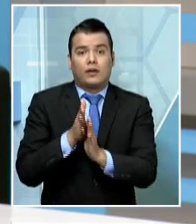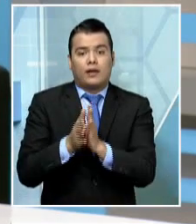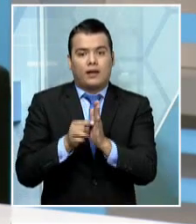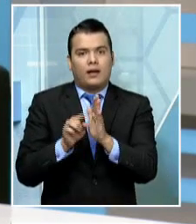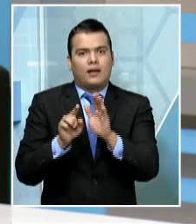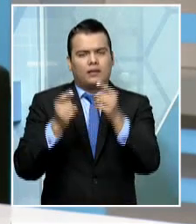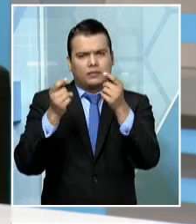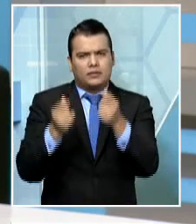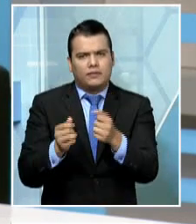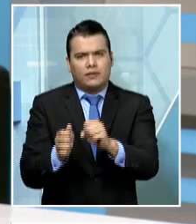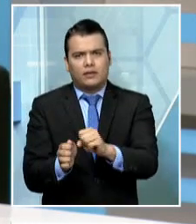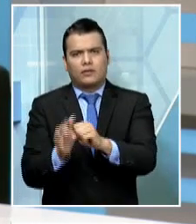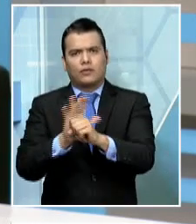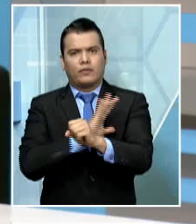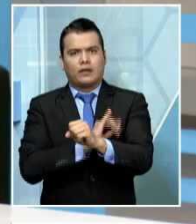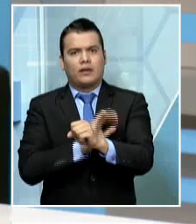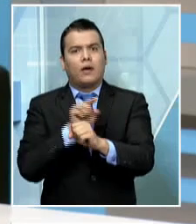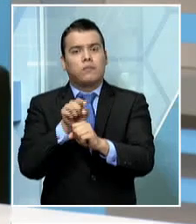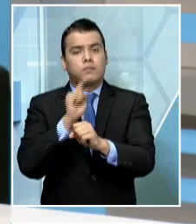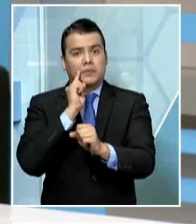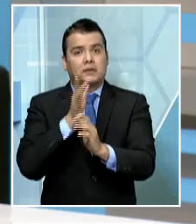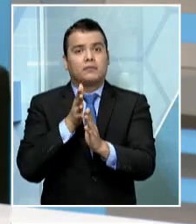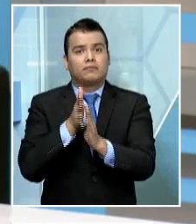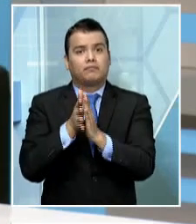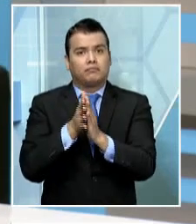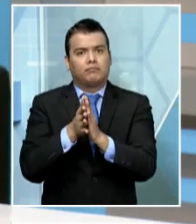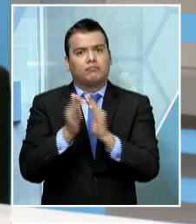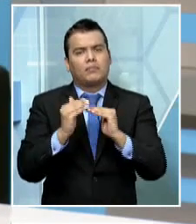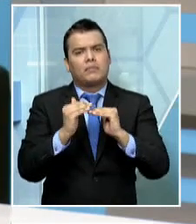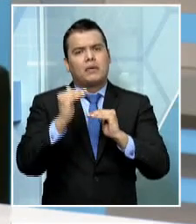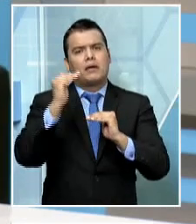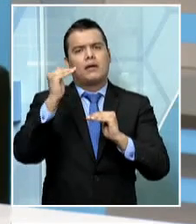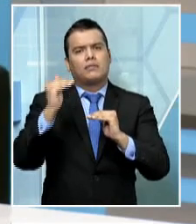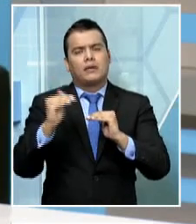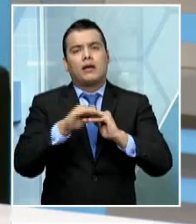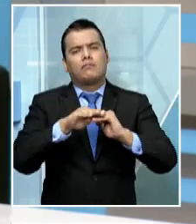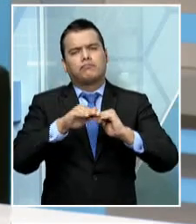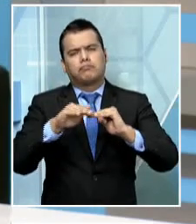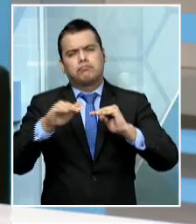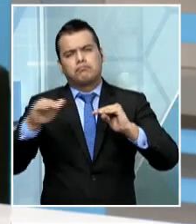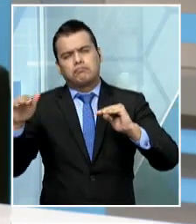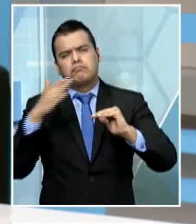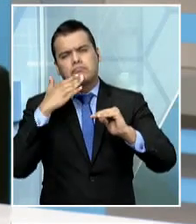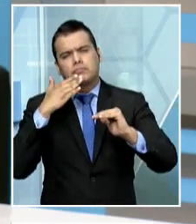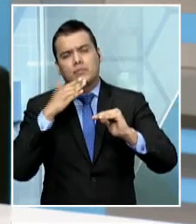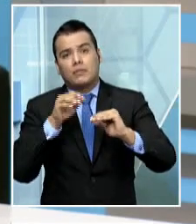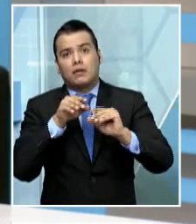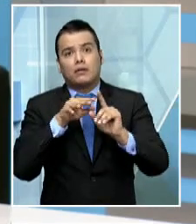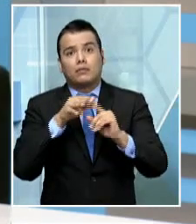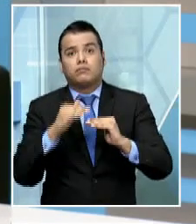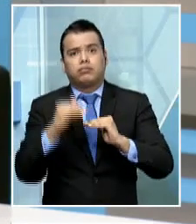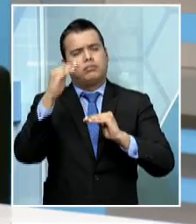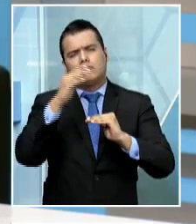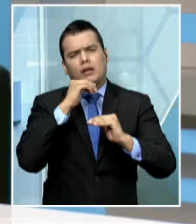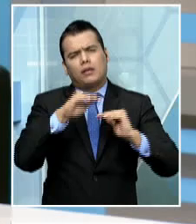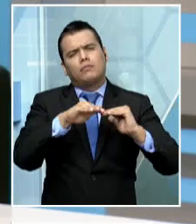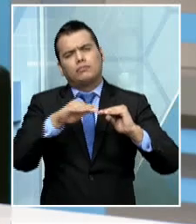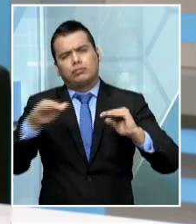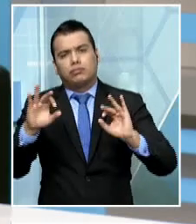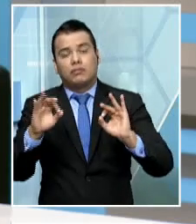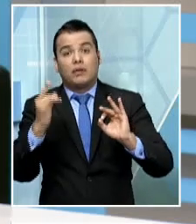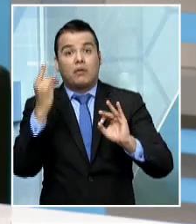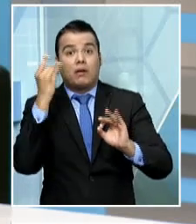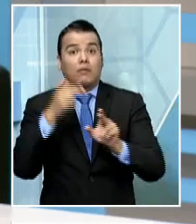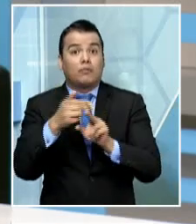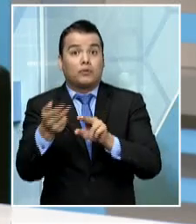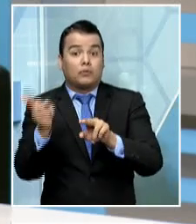COVID en Cali indica que la ciudad continúa en una meseta, por lo que los contagios están estables. Sin embargo, podría haber un aumento en